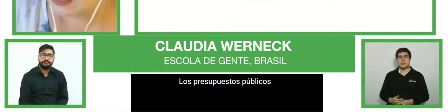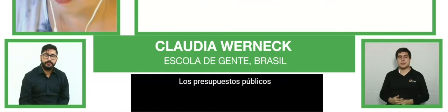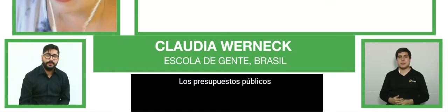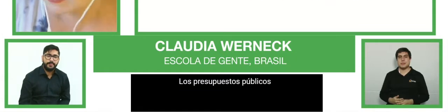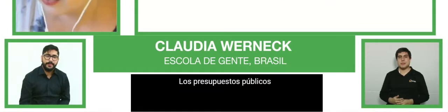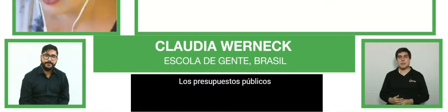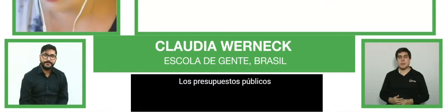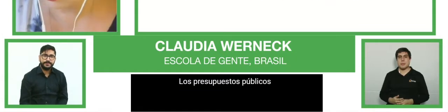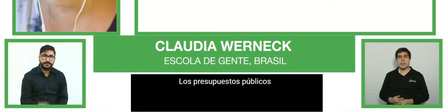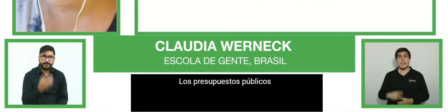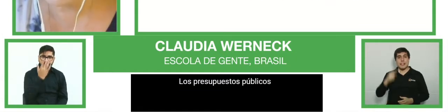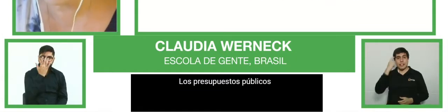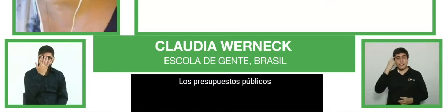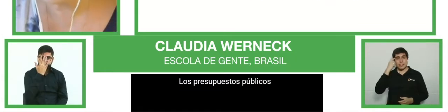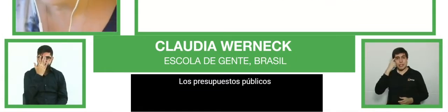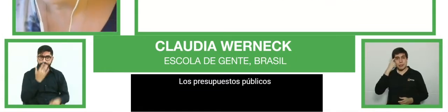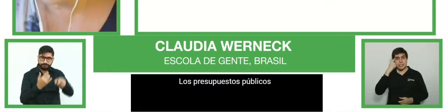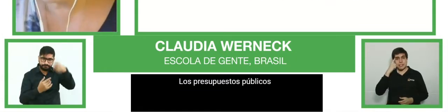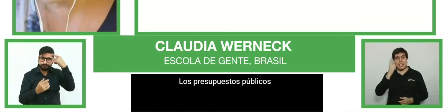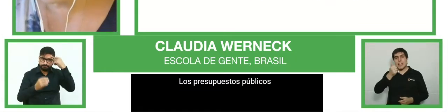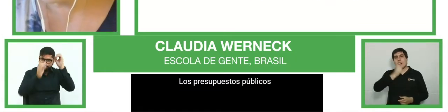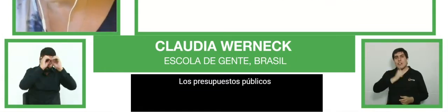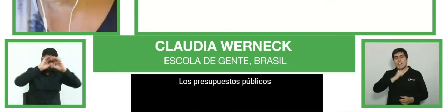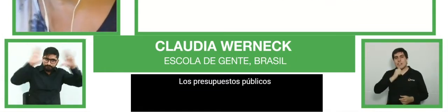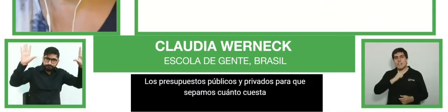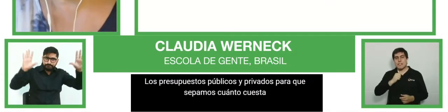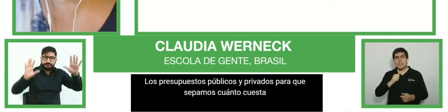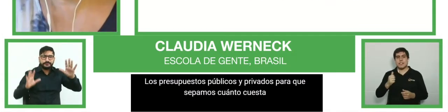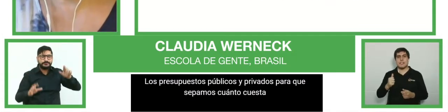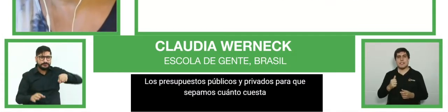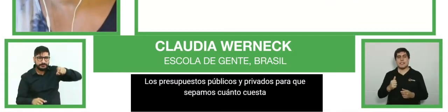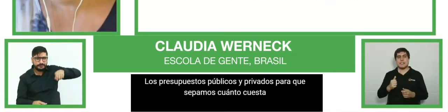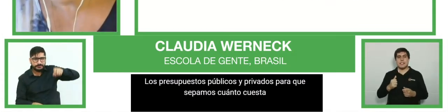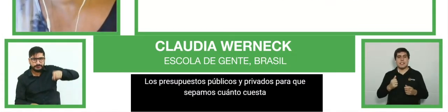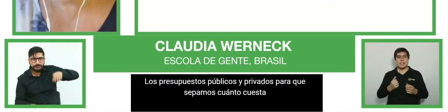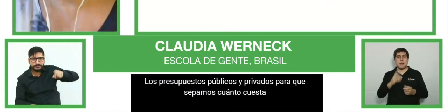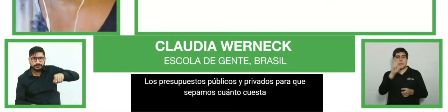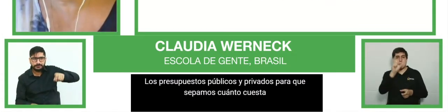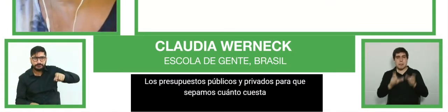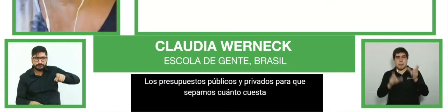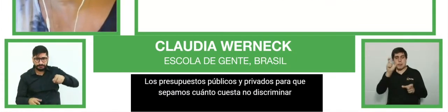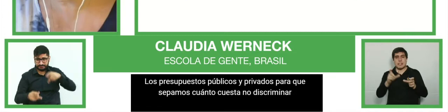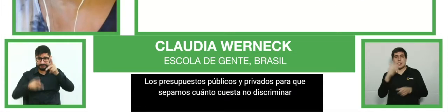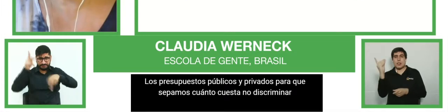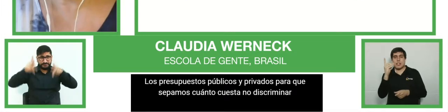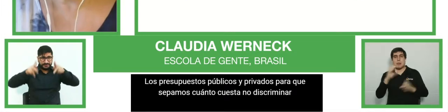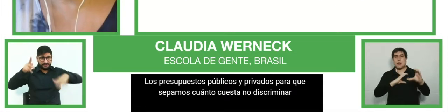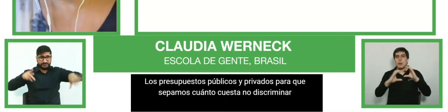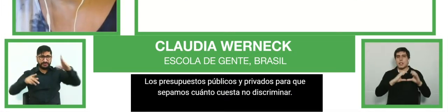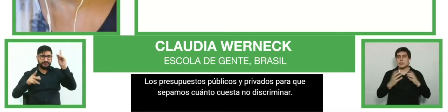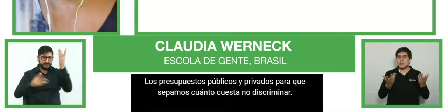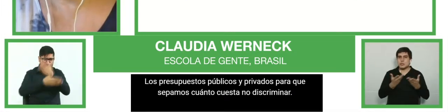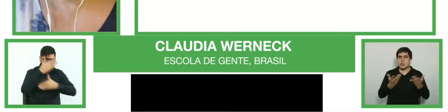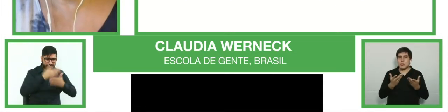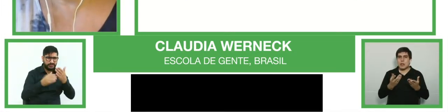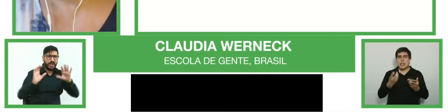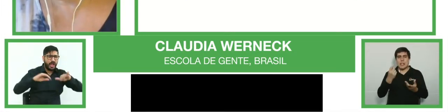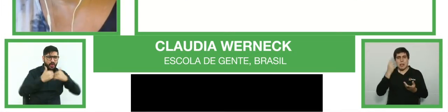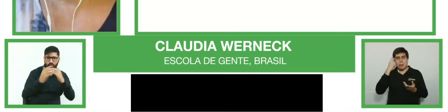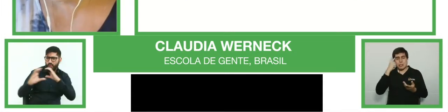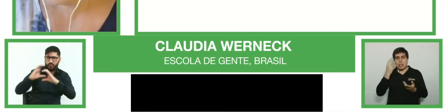necesidades específicas de comunicación de las personas con discapacidad nunca será costoso. Se trata de